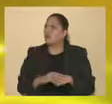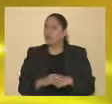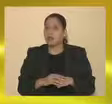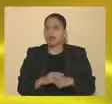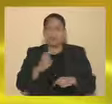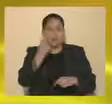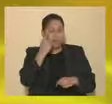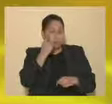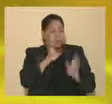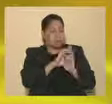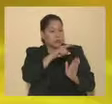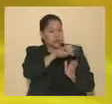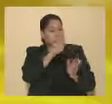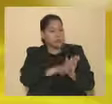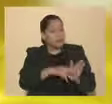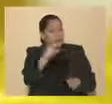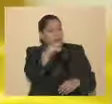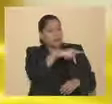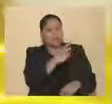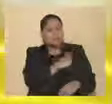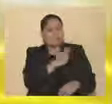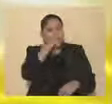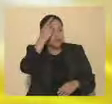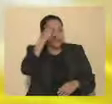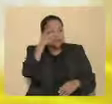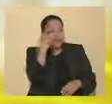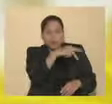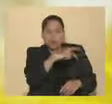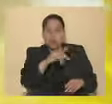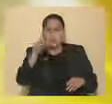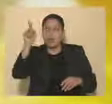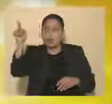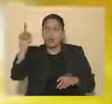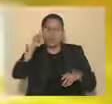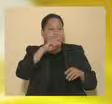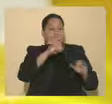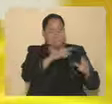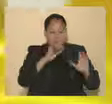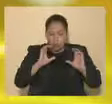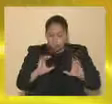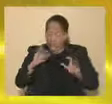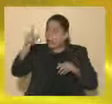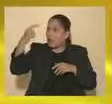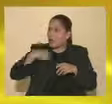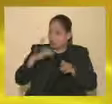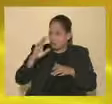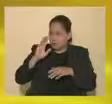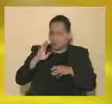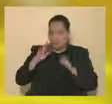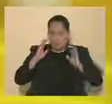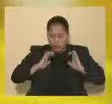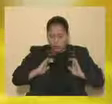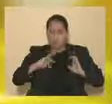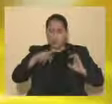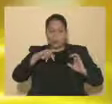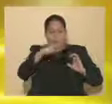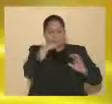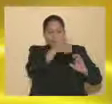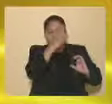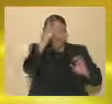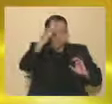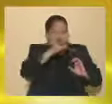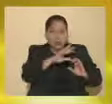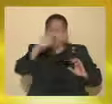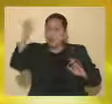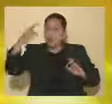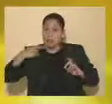zonas íntimas son privadas, porque esto es tuyo, porque tú tienes que cuidarte y protegerte. Tu cuerpo solamente te pertenece a ti,